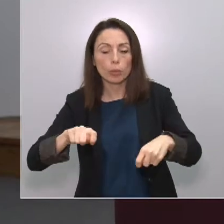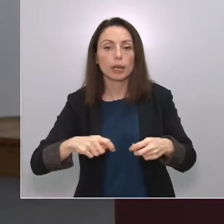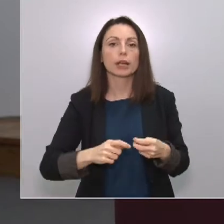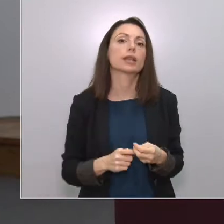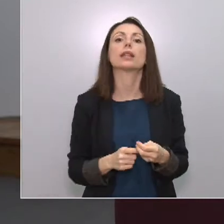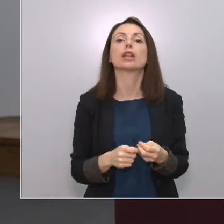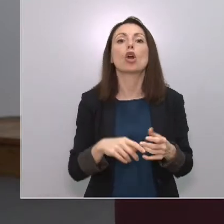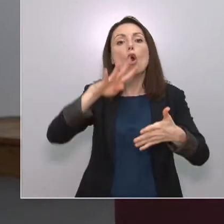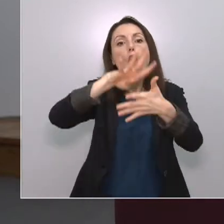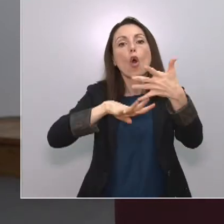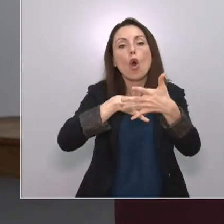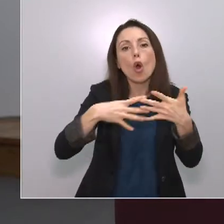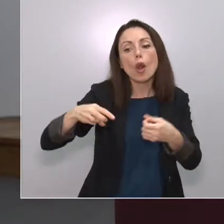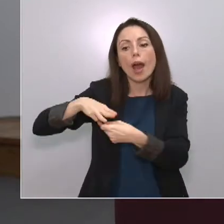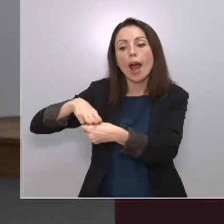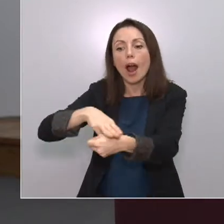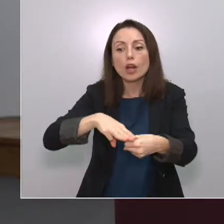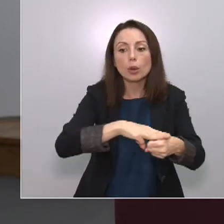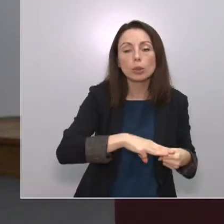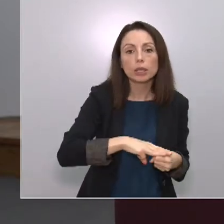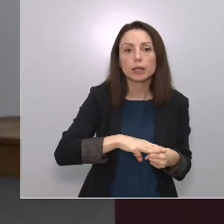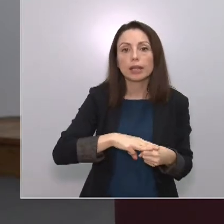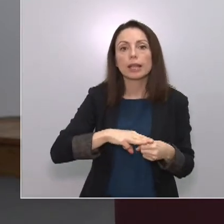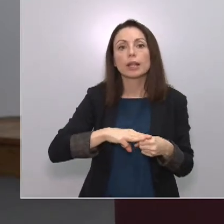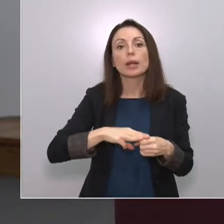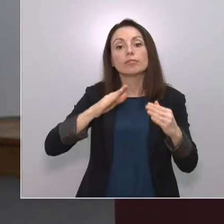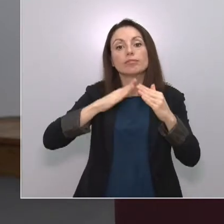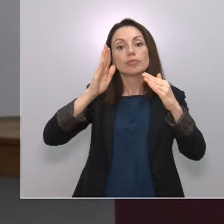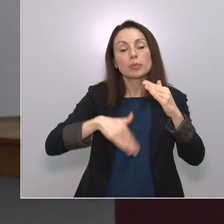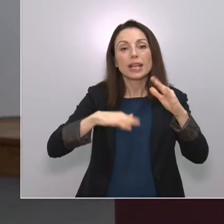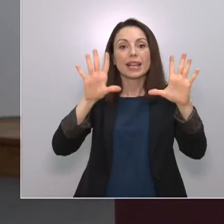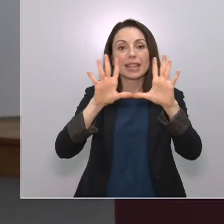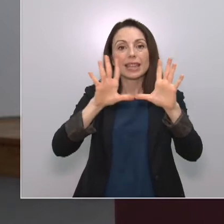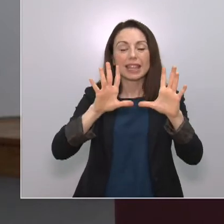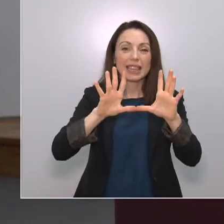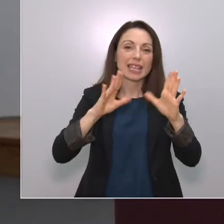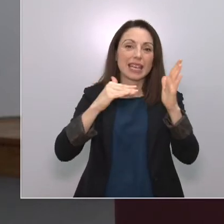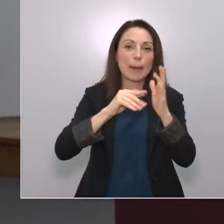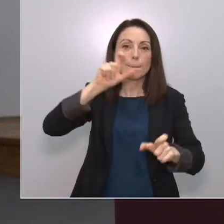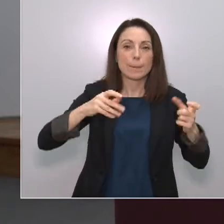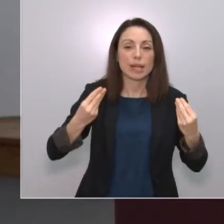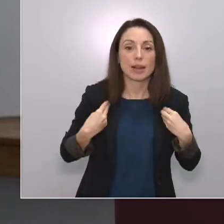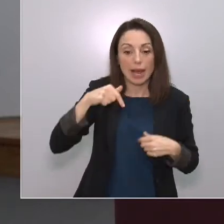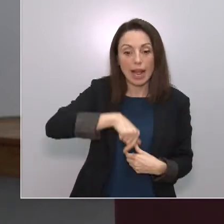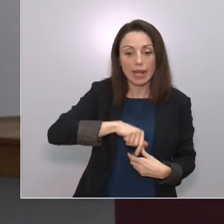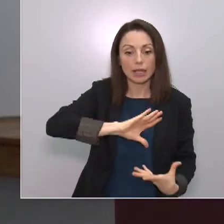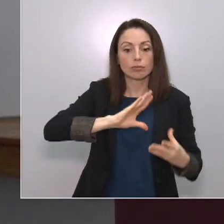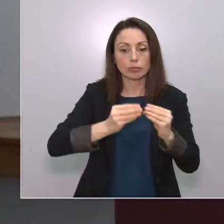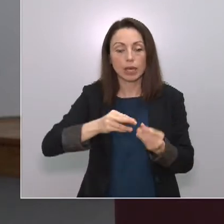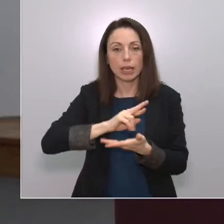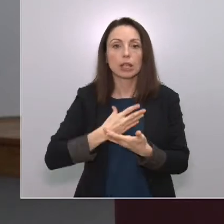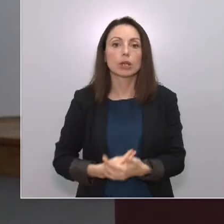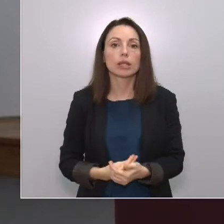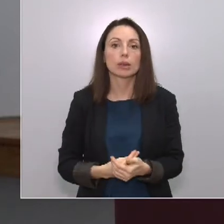a algunos horarios en municipios de más de 10.000 habitantes, o perdón, por debajo de 10.000 habitantes, se van a adaptar también en la región de Murcia. Entiendo que sí.